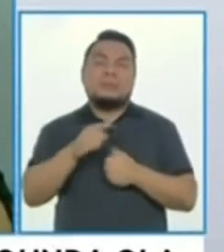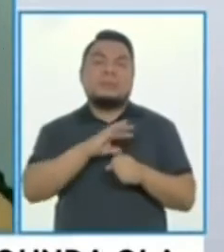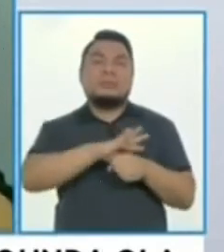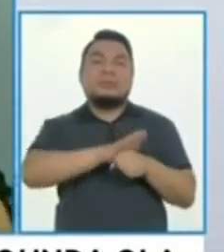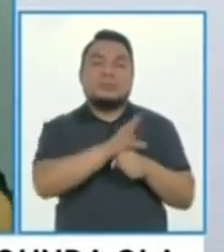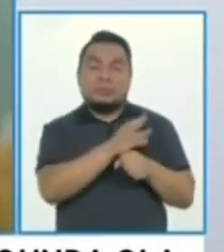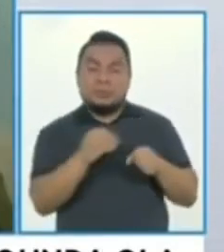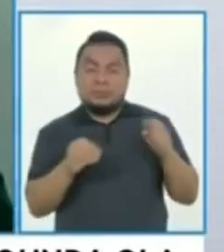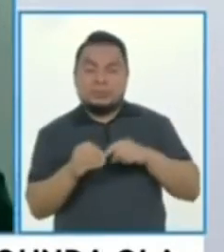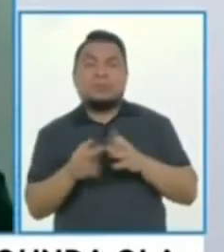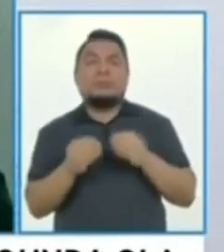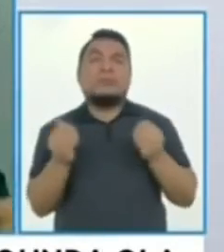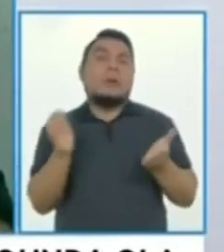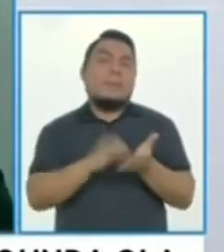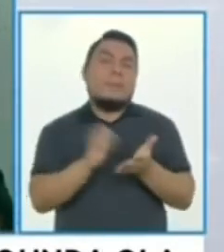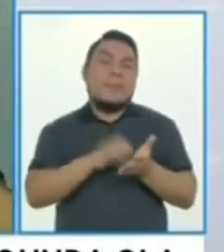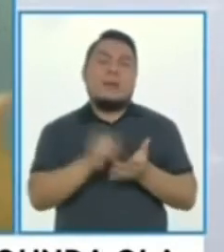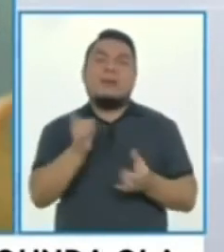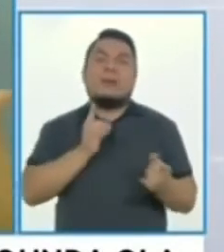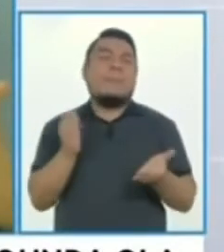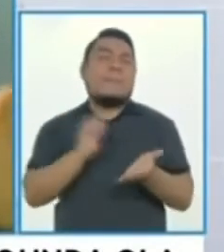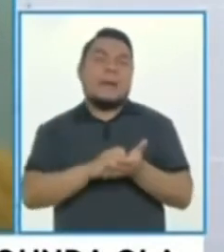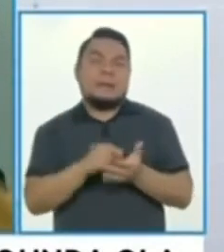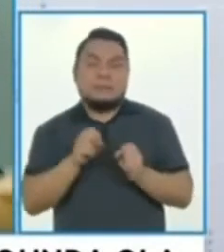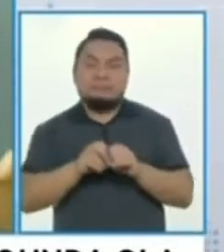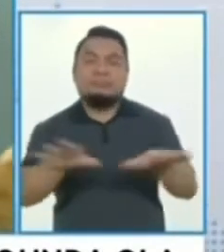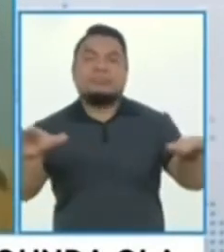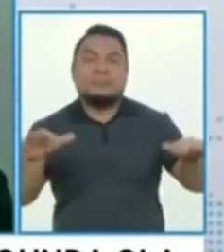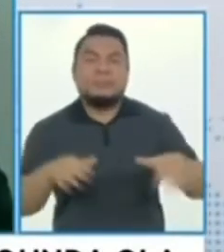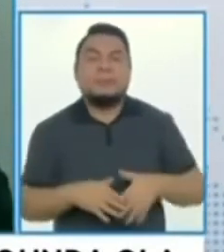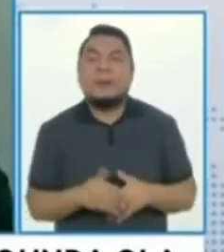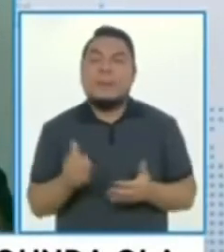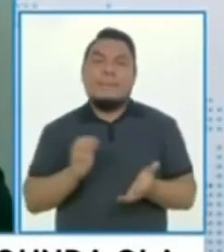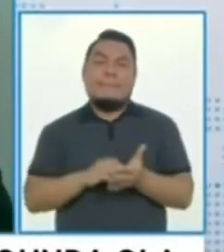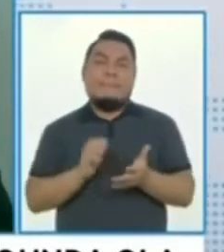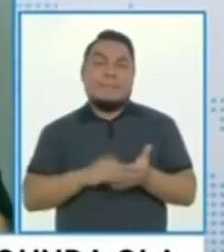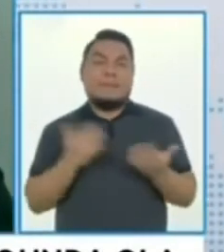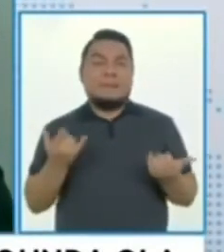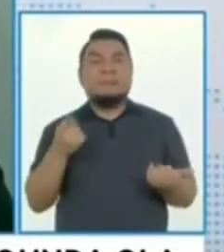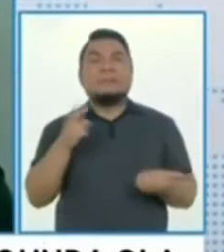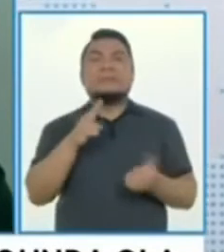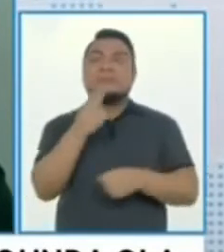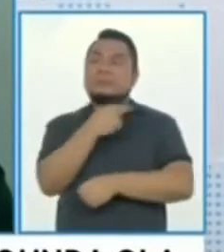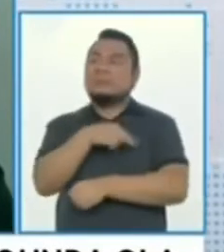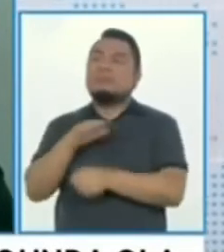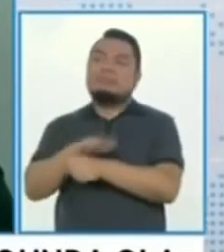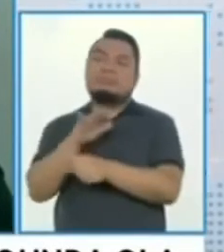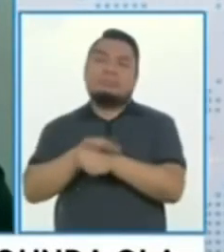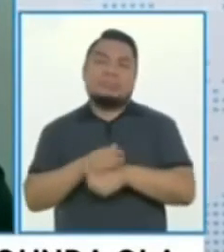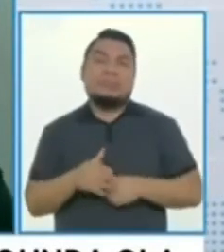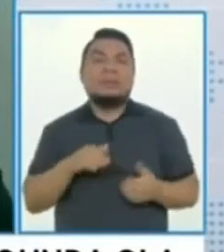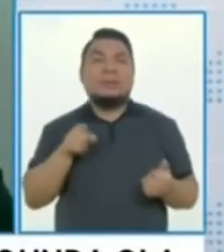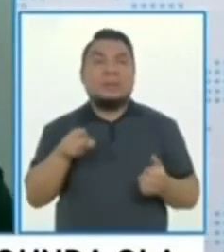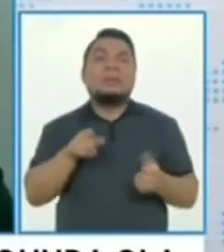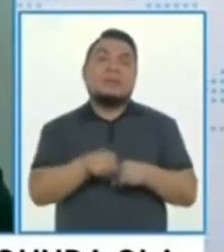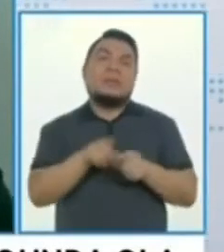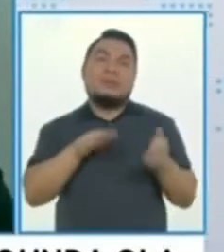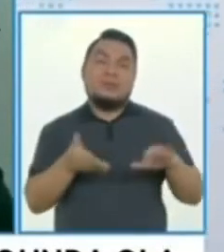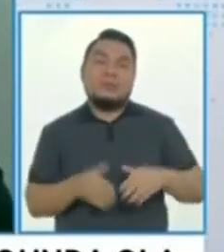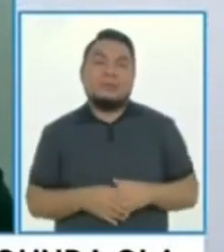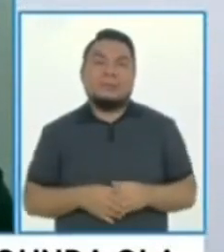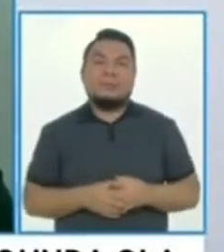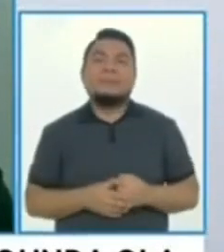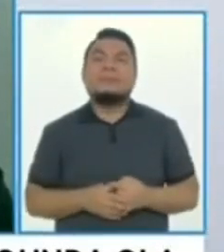¿no? Que hayan mucho más contagios y se termine de saturar más de lo que está el sistema de salud y eso Claro que sí. devenga en muertes. Bueno, muchas